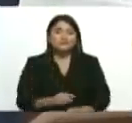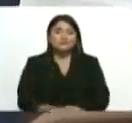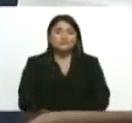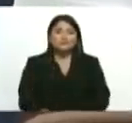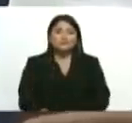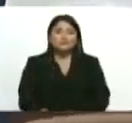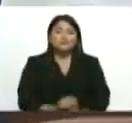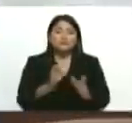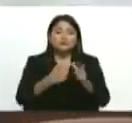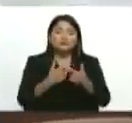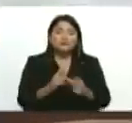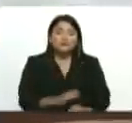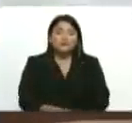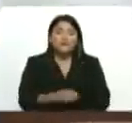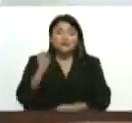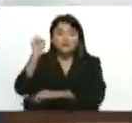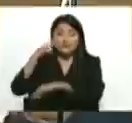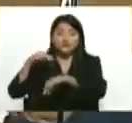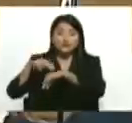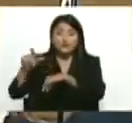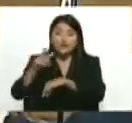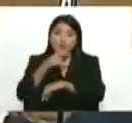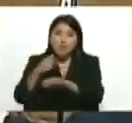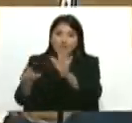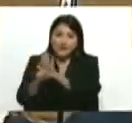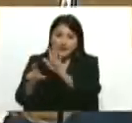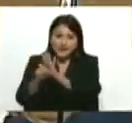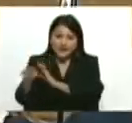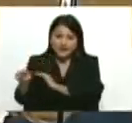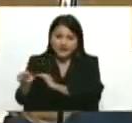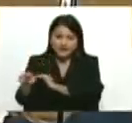Y que la Asamblea Nacional Ilegítima, nosotros,